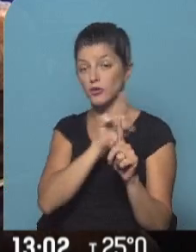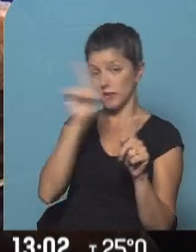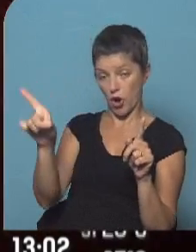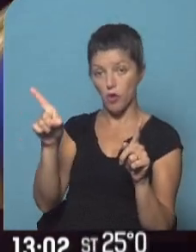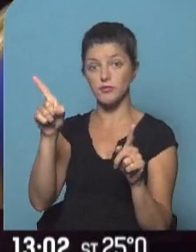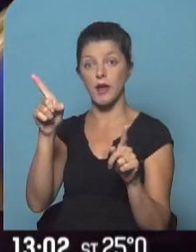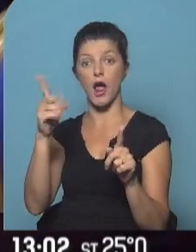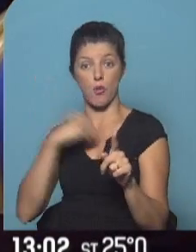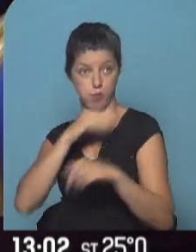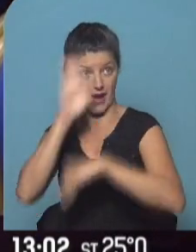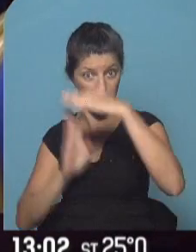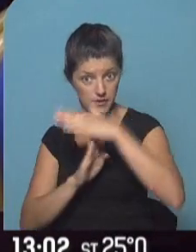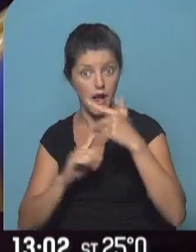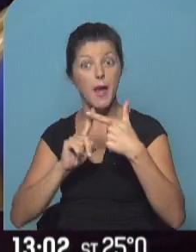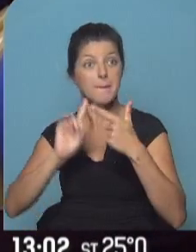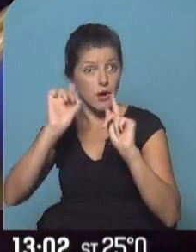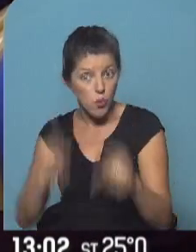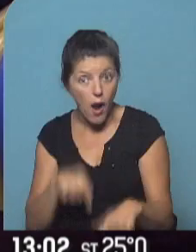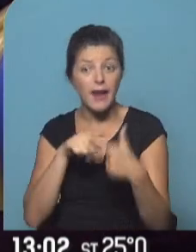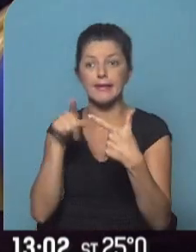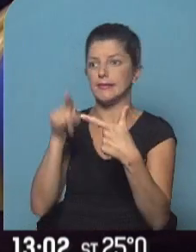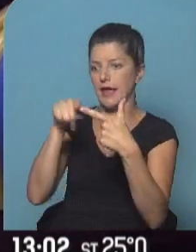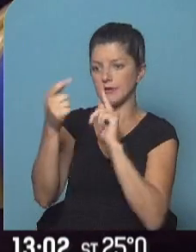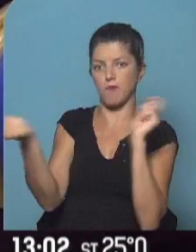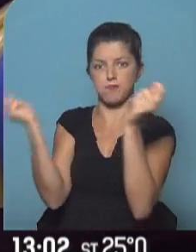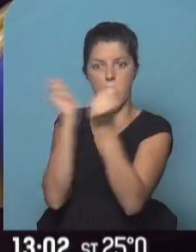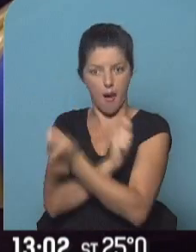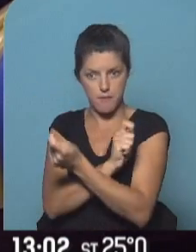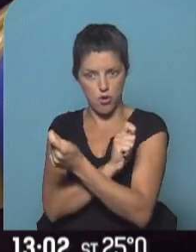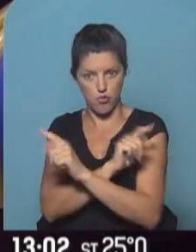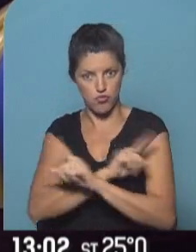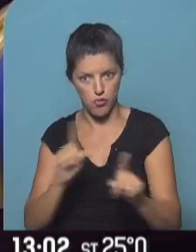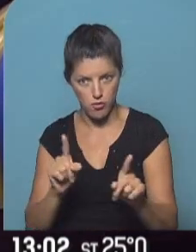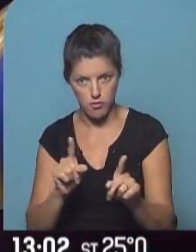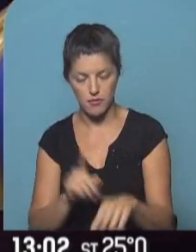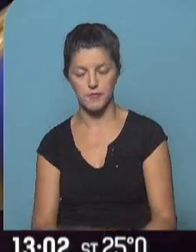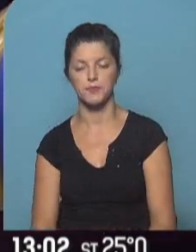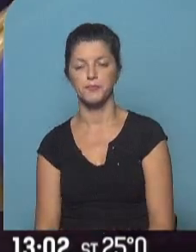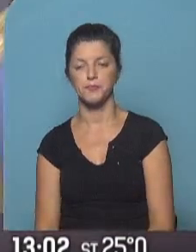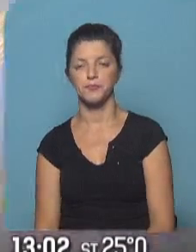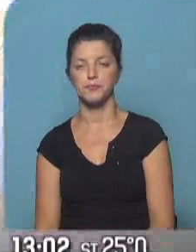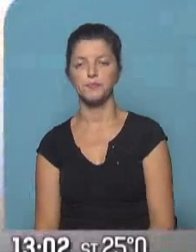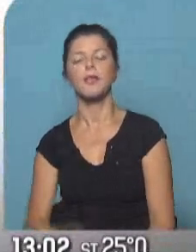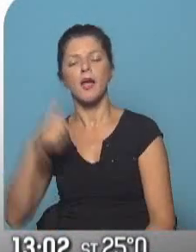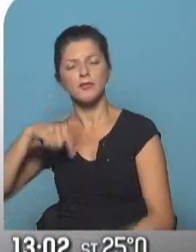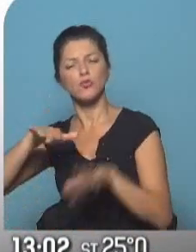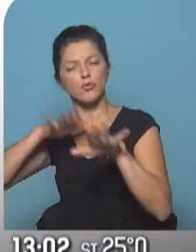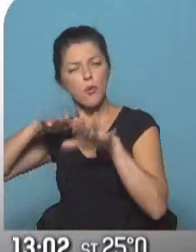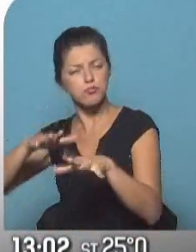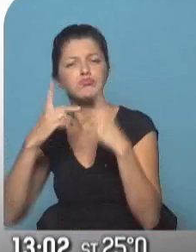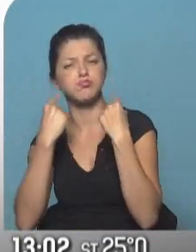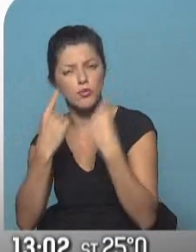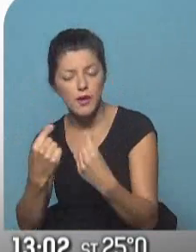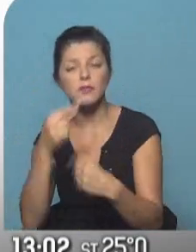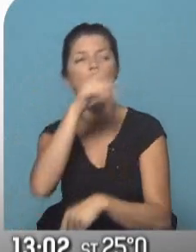pero que, de todos modos, no apoya un eventual cambio de régimen en el país. Las protestas fueron vistas con regocijo